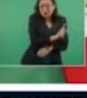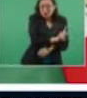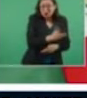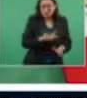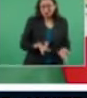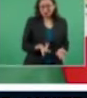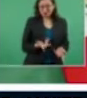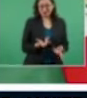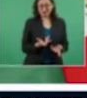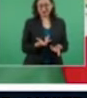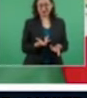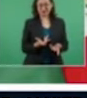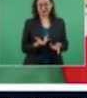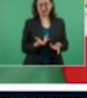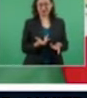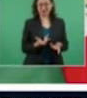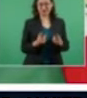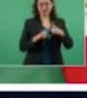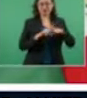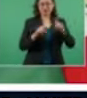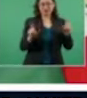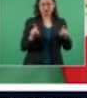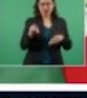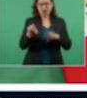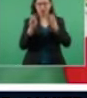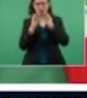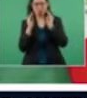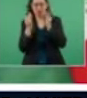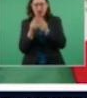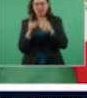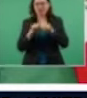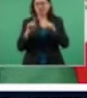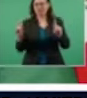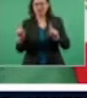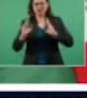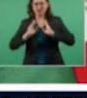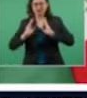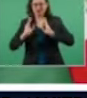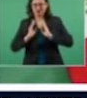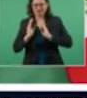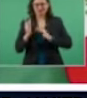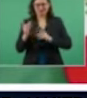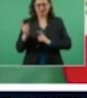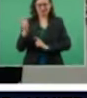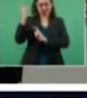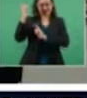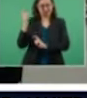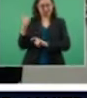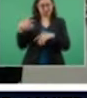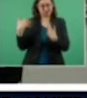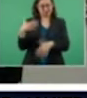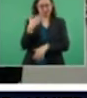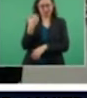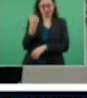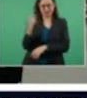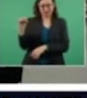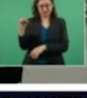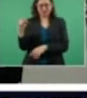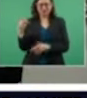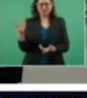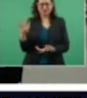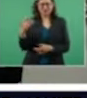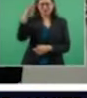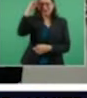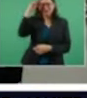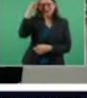de manera muy acertada, que la prensa debía regularse con la prensa. Es decir, un comentario crítico sobre algún aspecto del